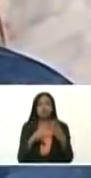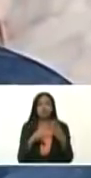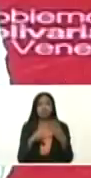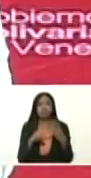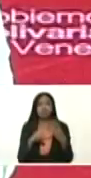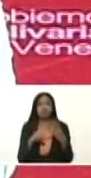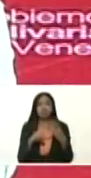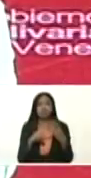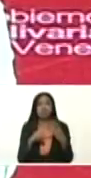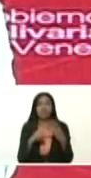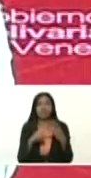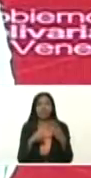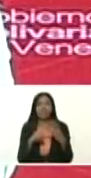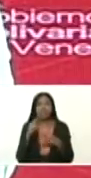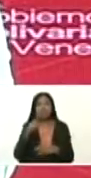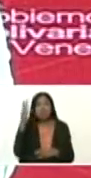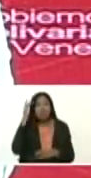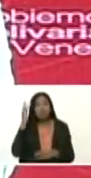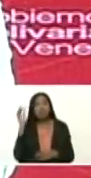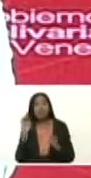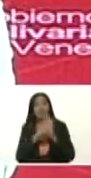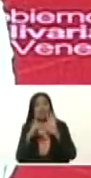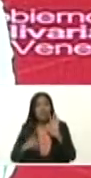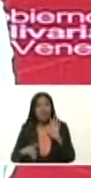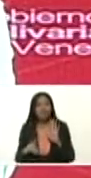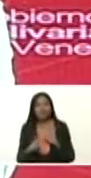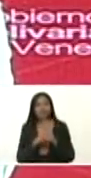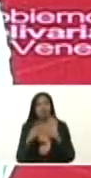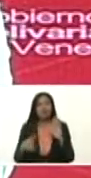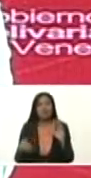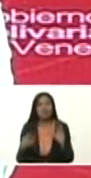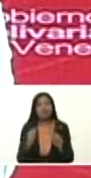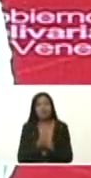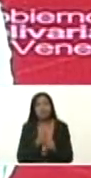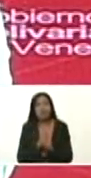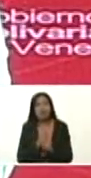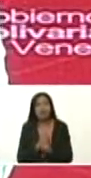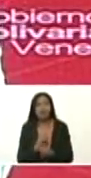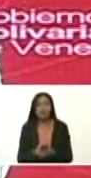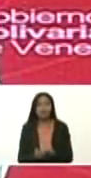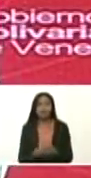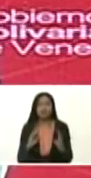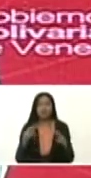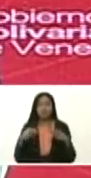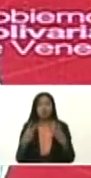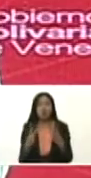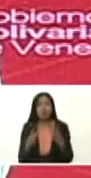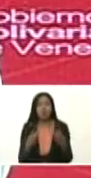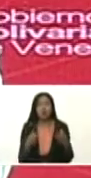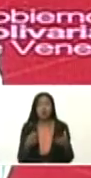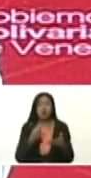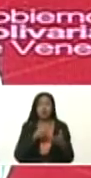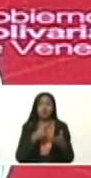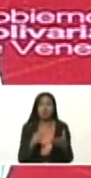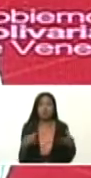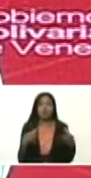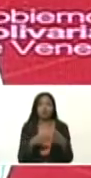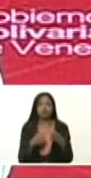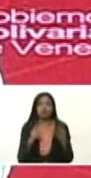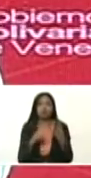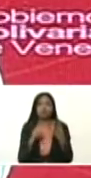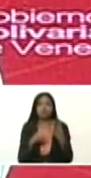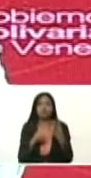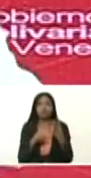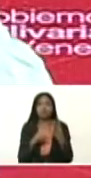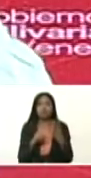eso sí se lo saben. Los derechos laborales, los nuevos contratos colectivos. Y en cuarto